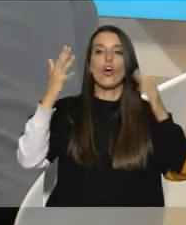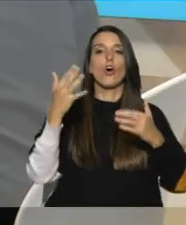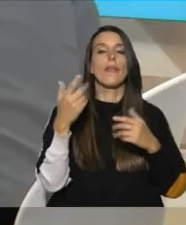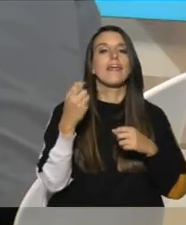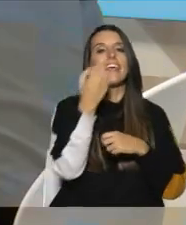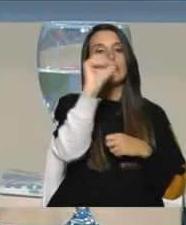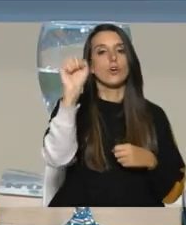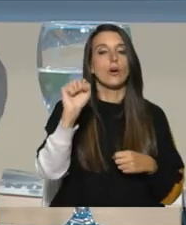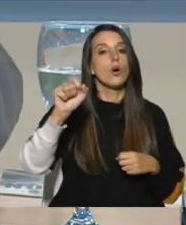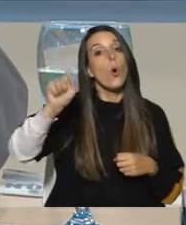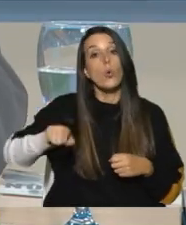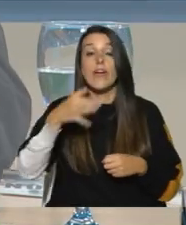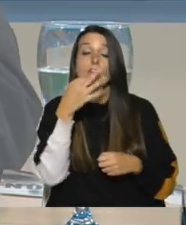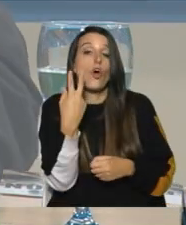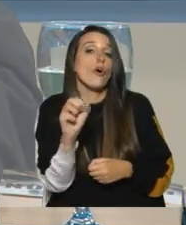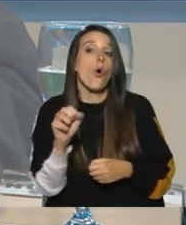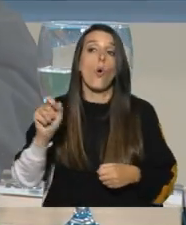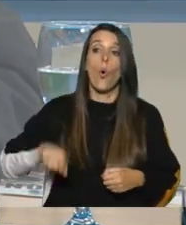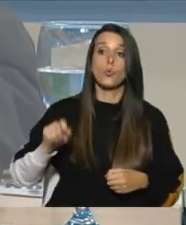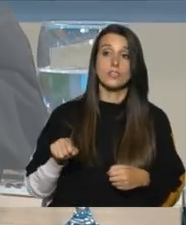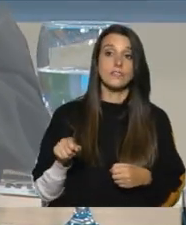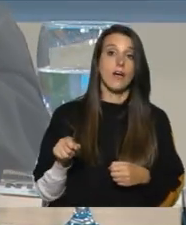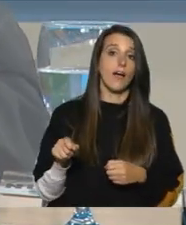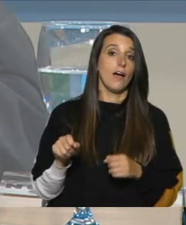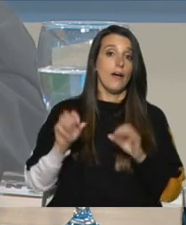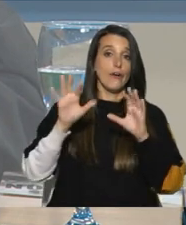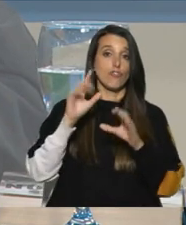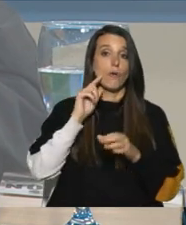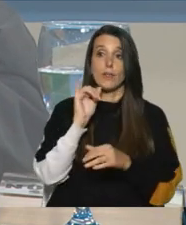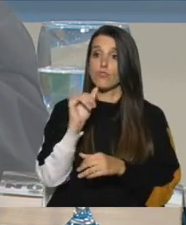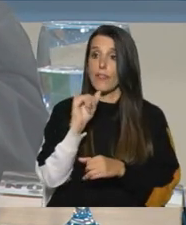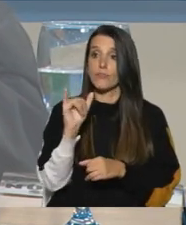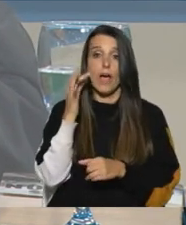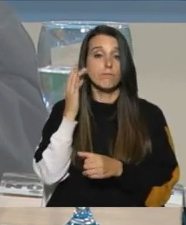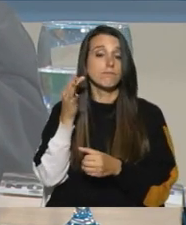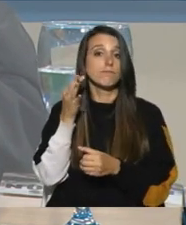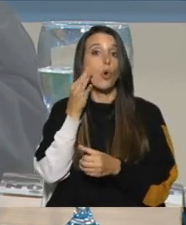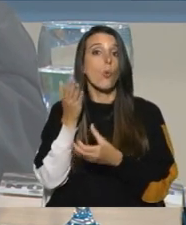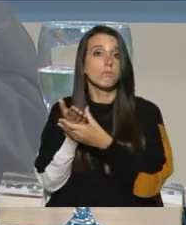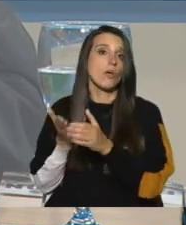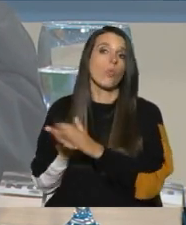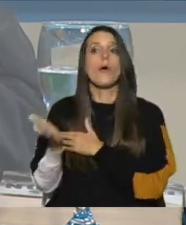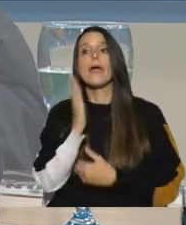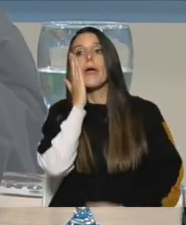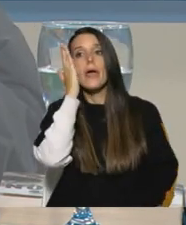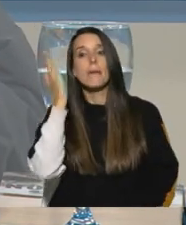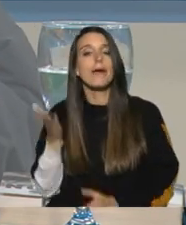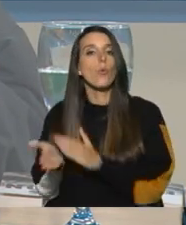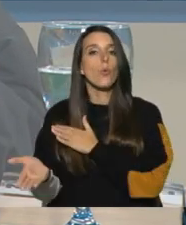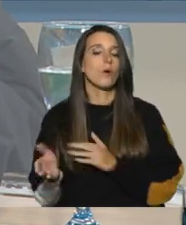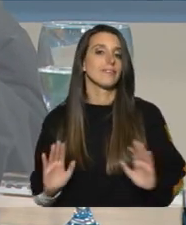que no. La justicia, y bueno, la justicia viene archivando todo lo que he presentado, sistemáticamente. Está